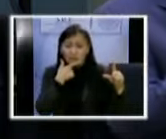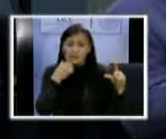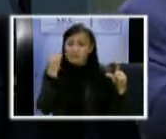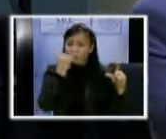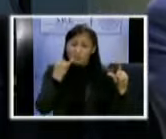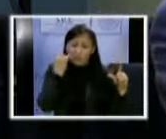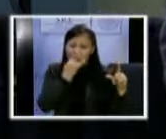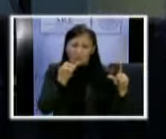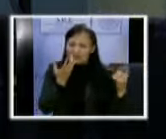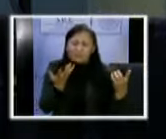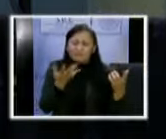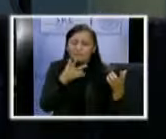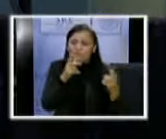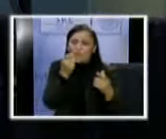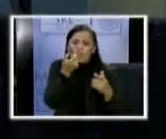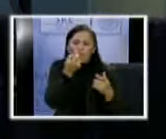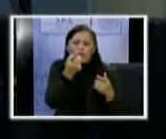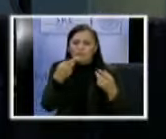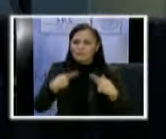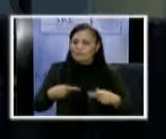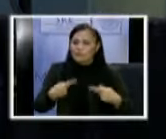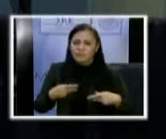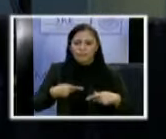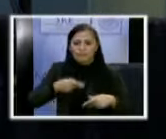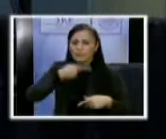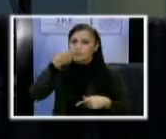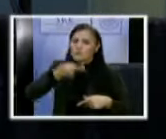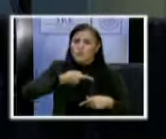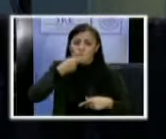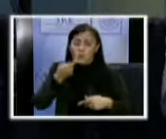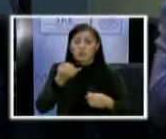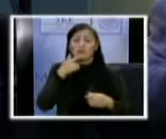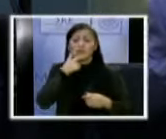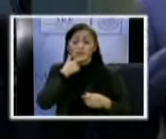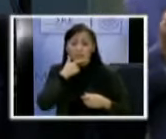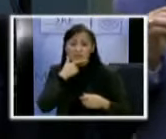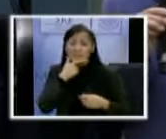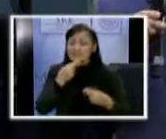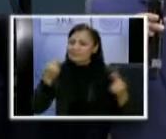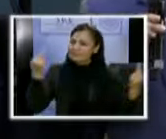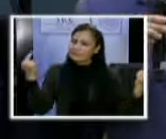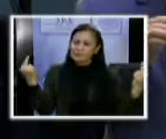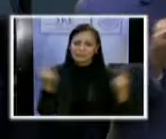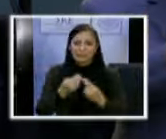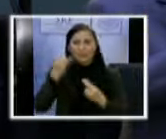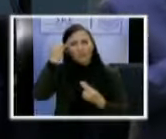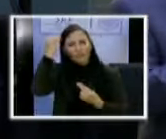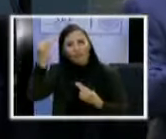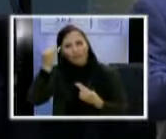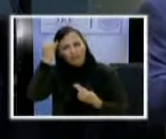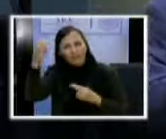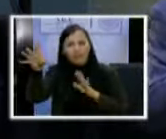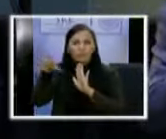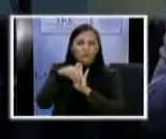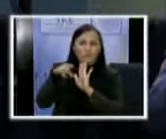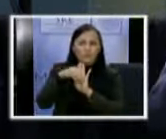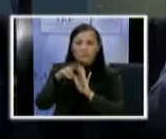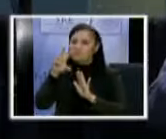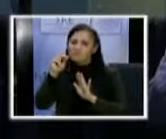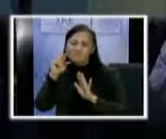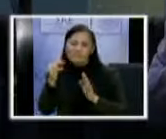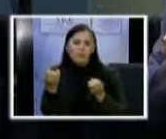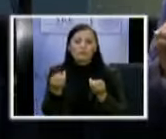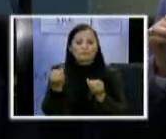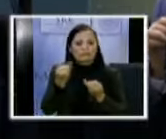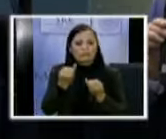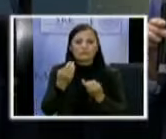inglés es una herramienta necesaria. No es de ideologías ni nada, los libros son más baratos, las técnicas vienen